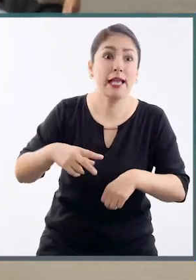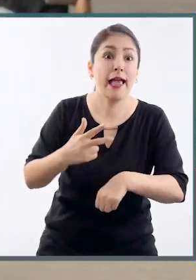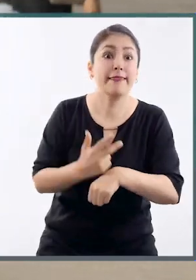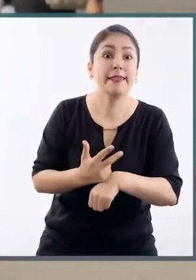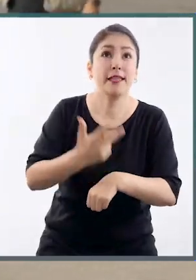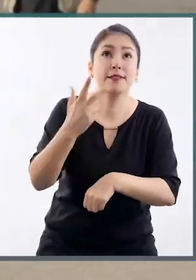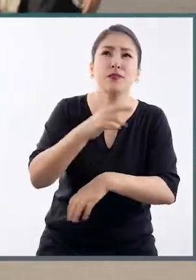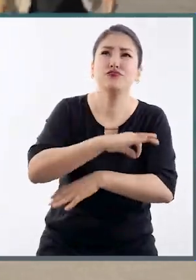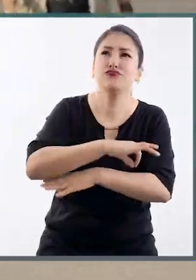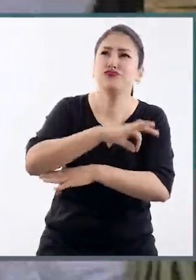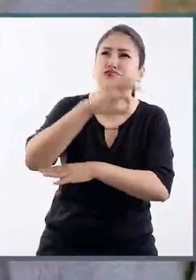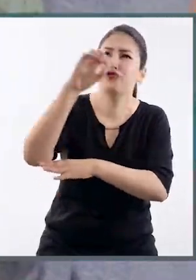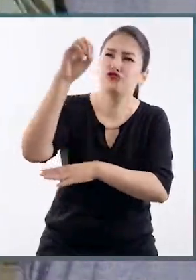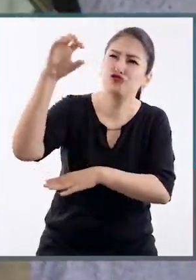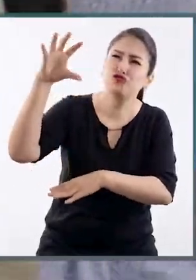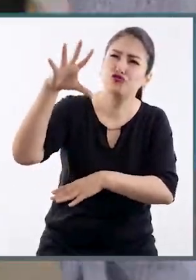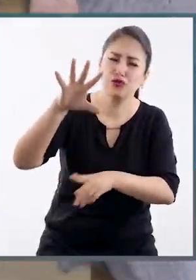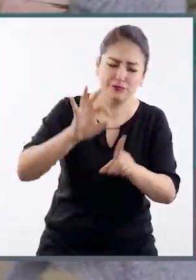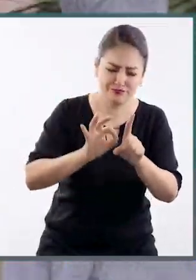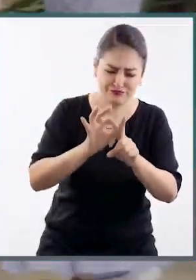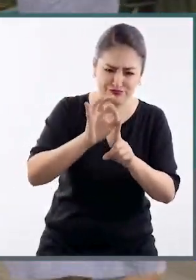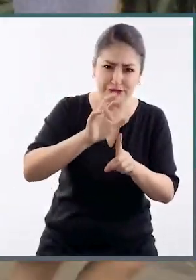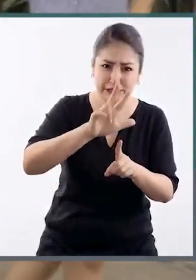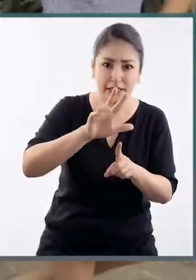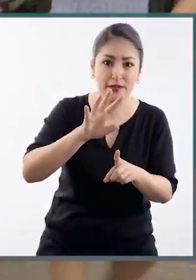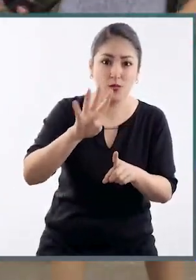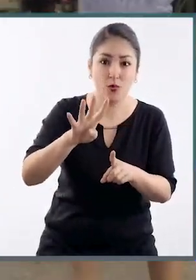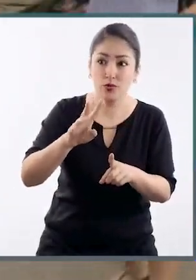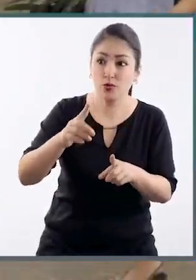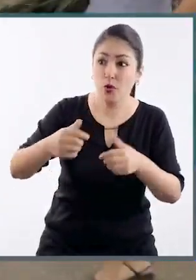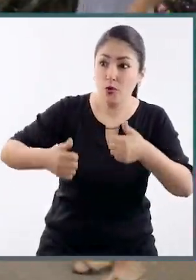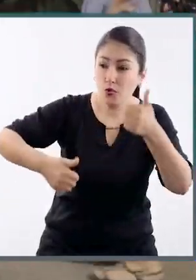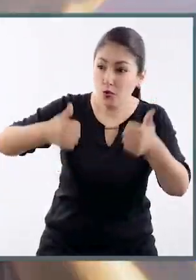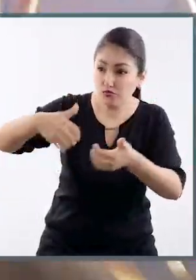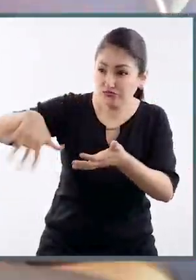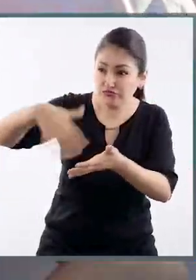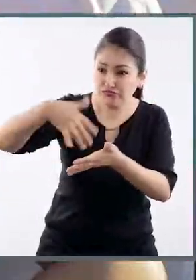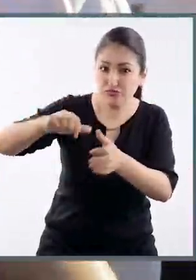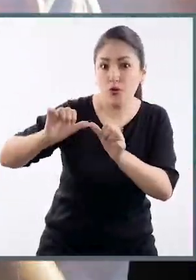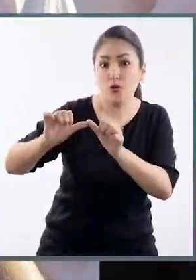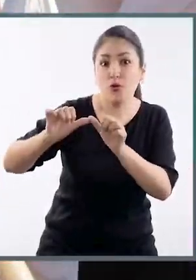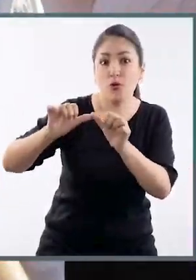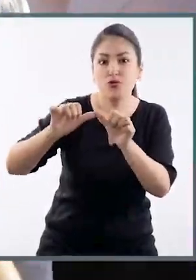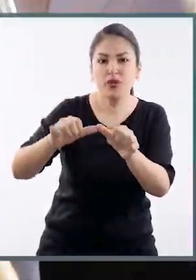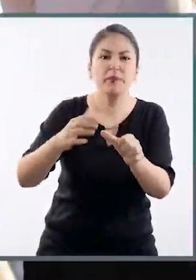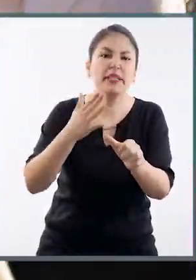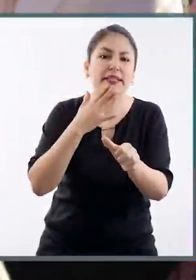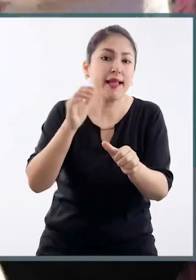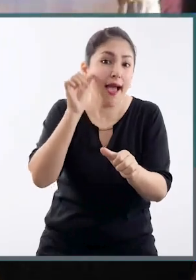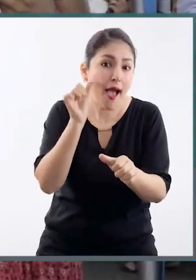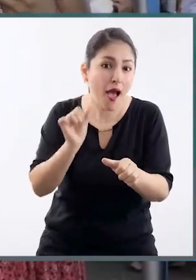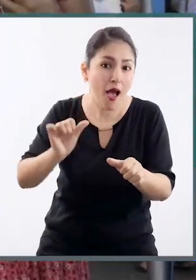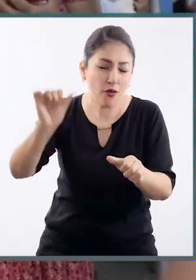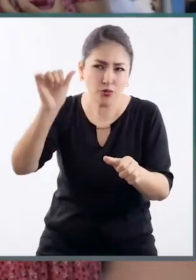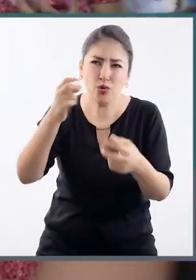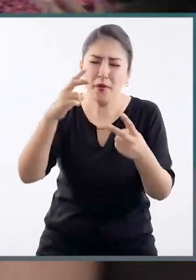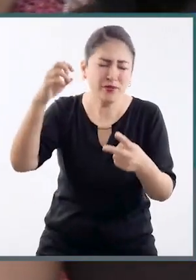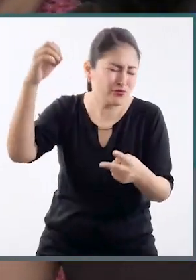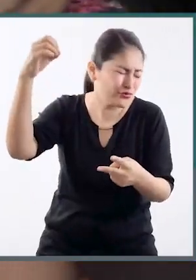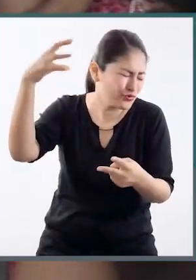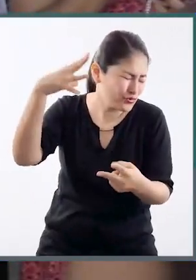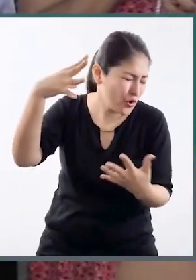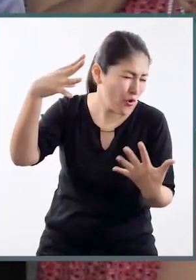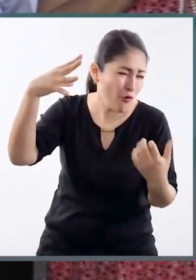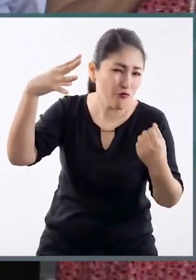todo. Estamos a una temperatura de 34 grados. El concurso de pandilla moyobambina continúa, esta vez para los adultos. Y como verán, el sol está